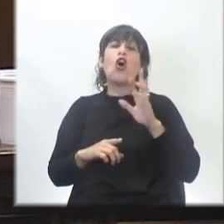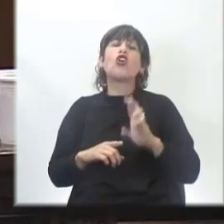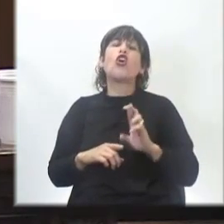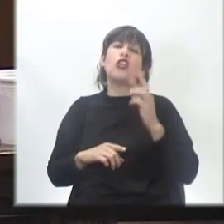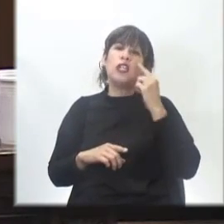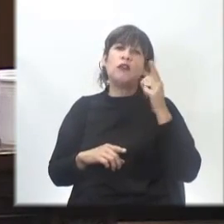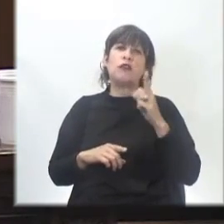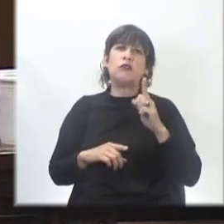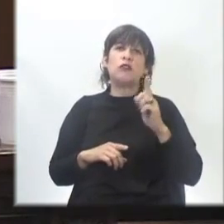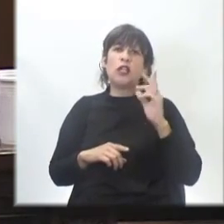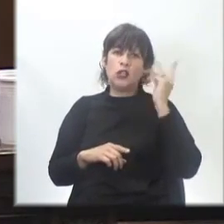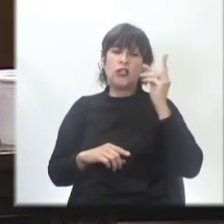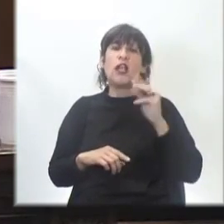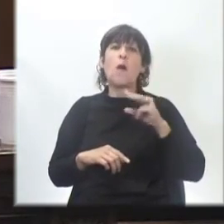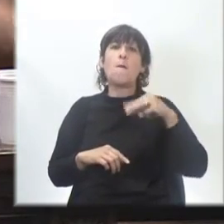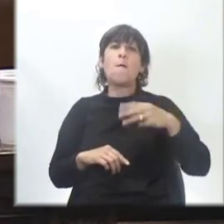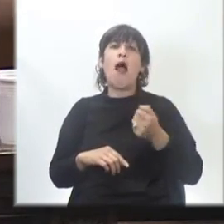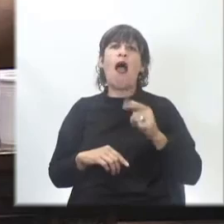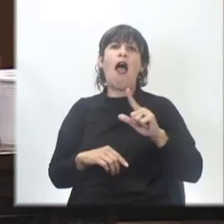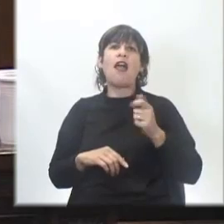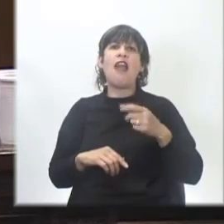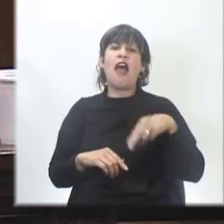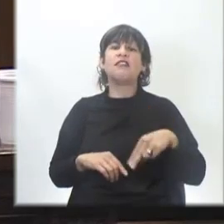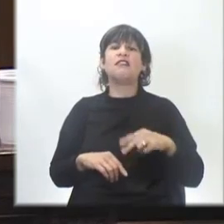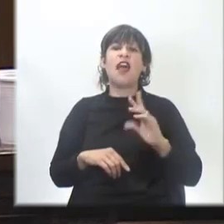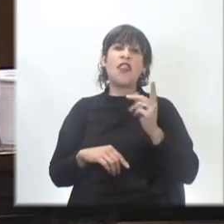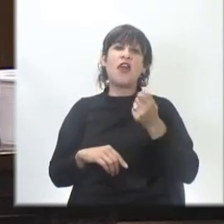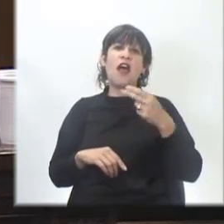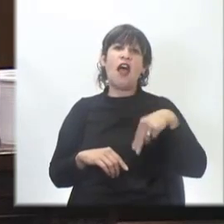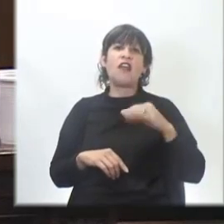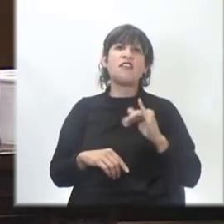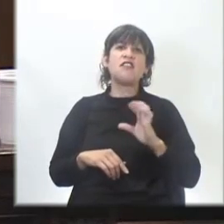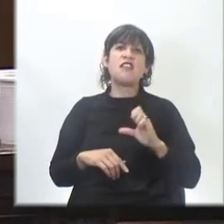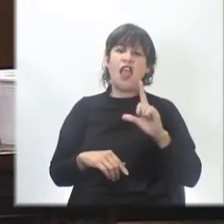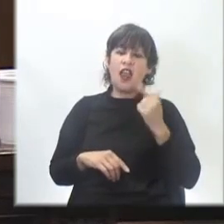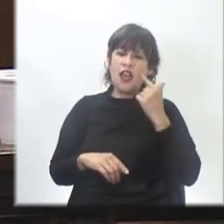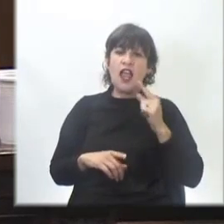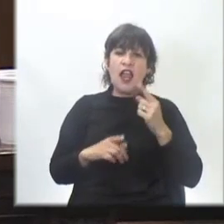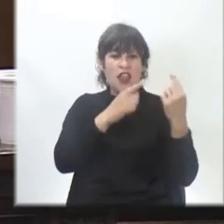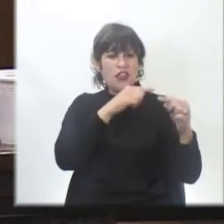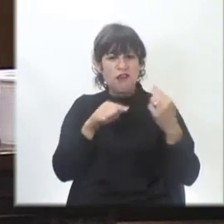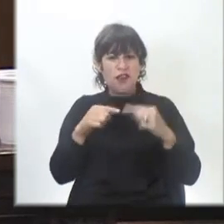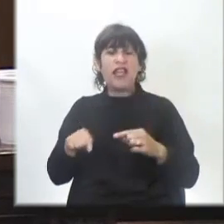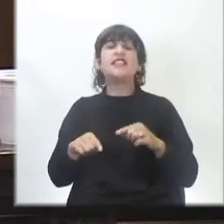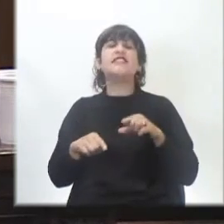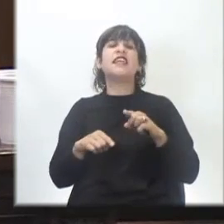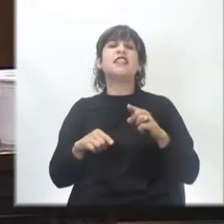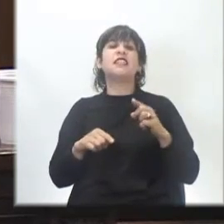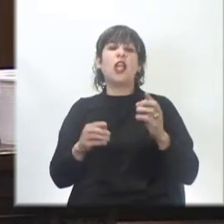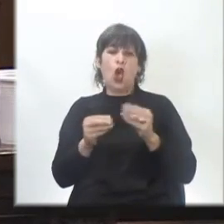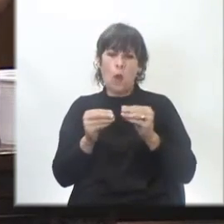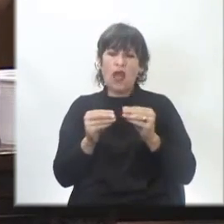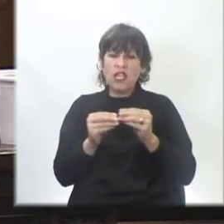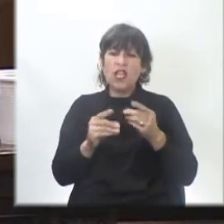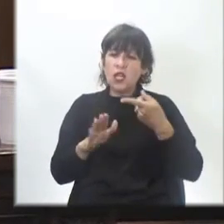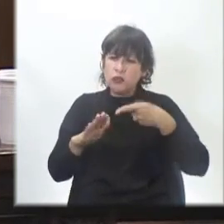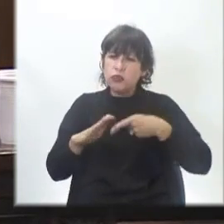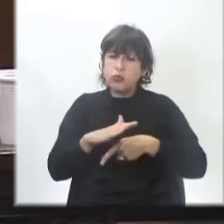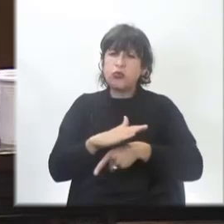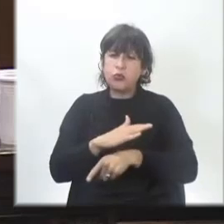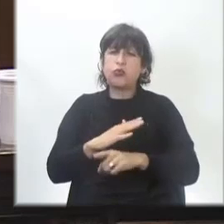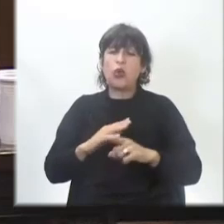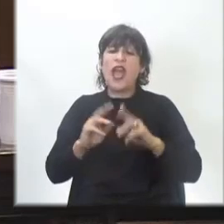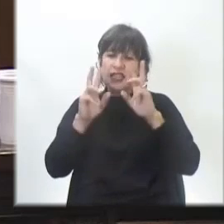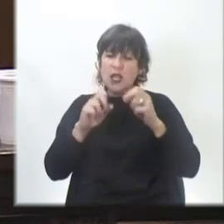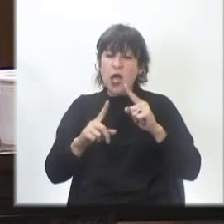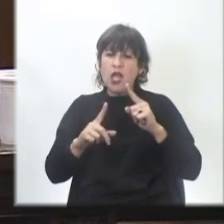el legislador Malán, Tiniaglini, distintos compañeros que nos fuimos adentrando en el tema y nos fuimos preocupando